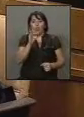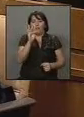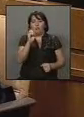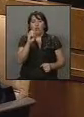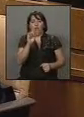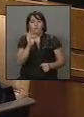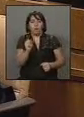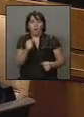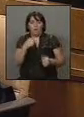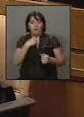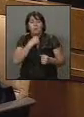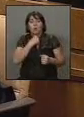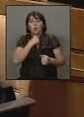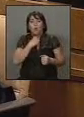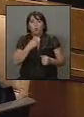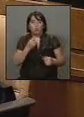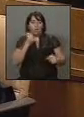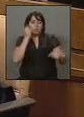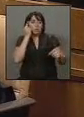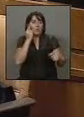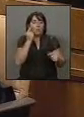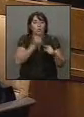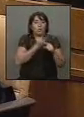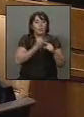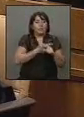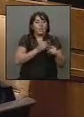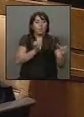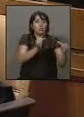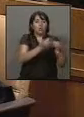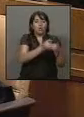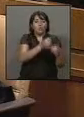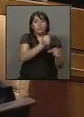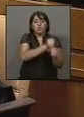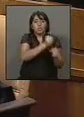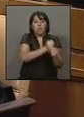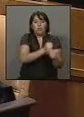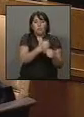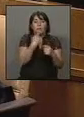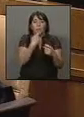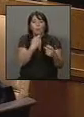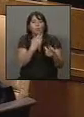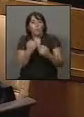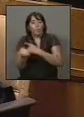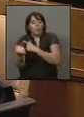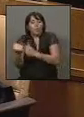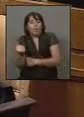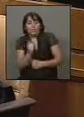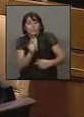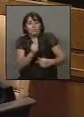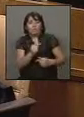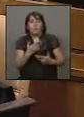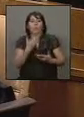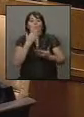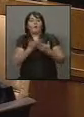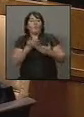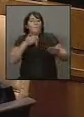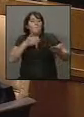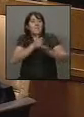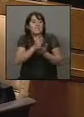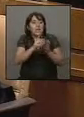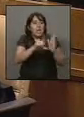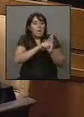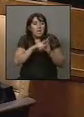entenderme con los sindicatos siempre que no sean muy musculosos. Esto es lo que hay detrás de esto. Cuando se legisla desde el temor, desde el miedo